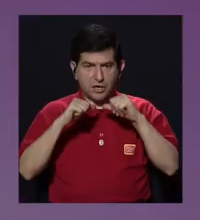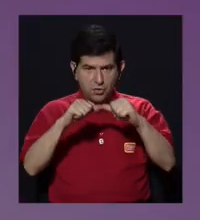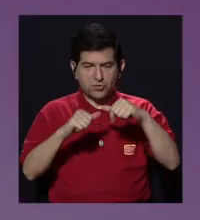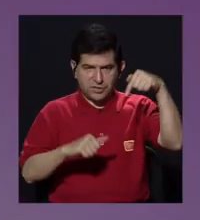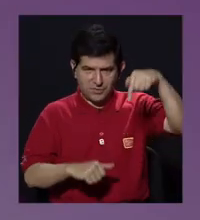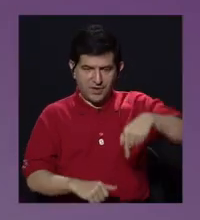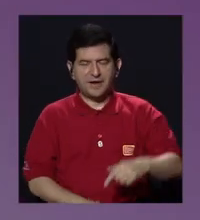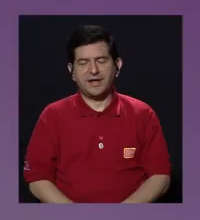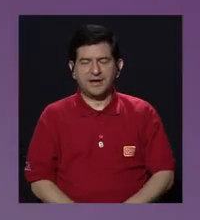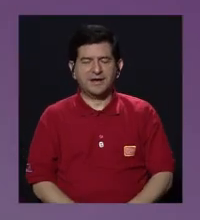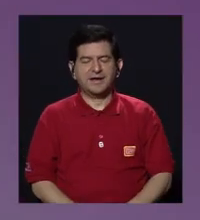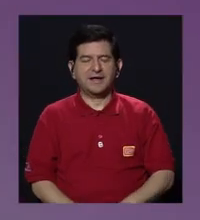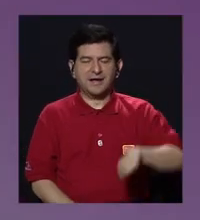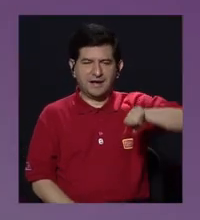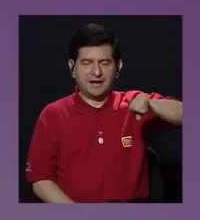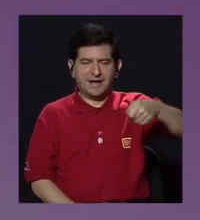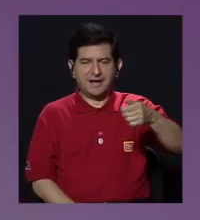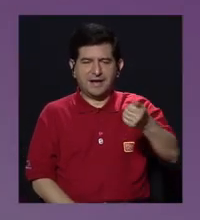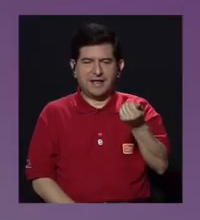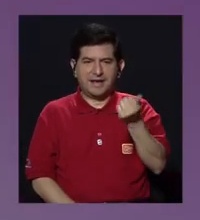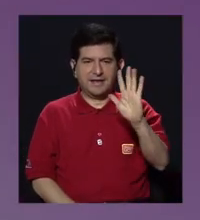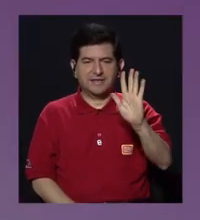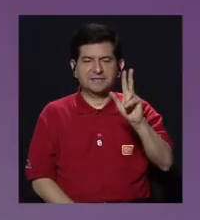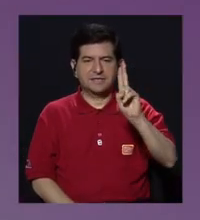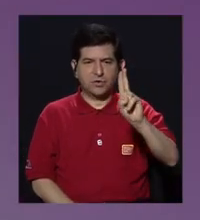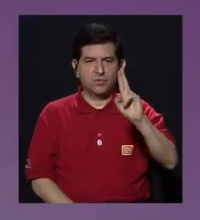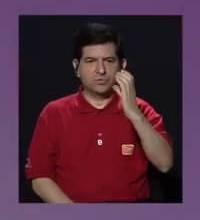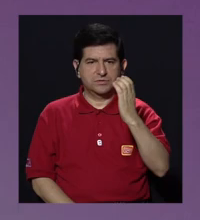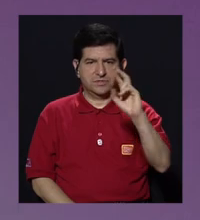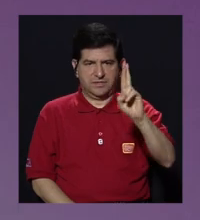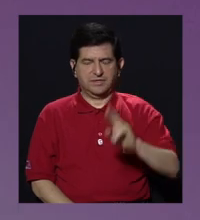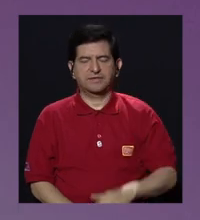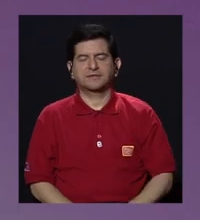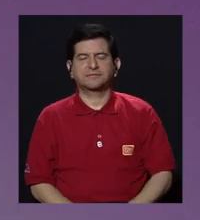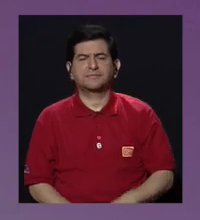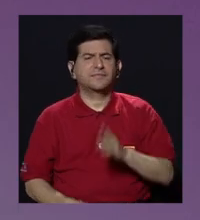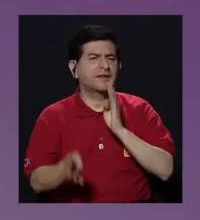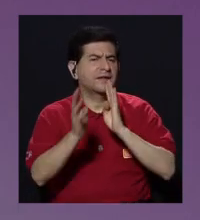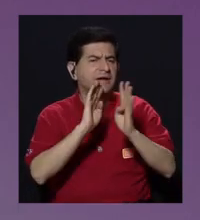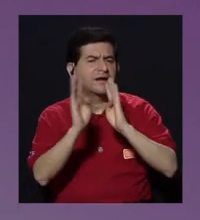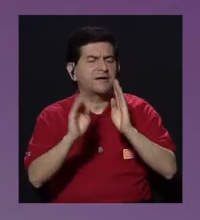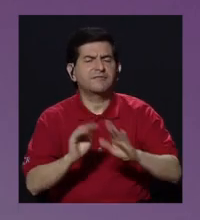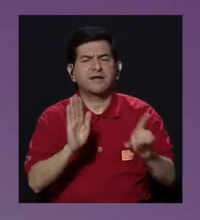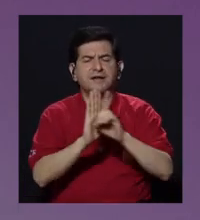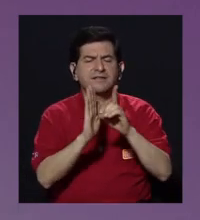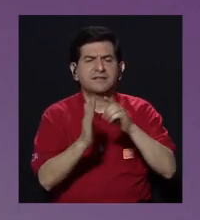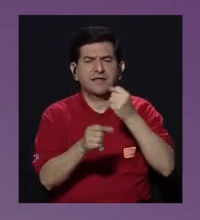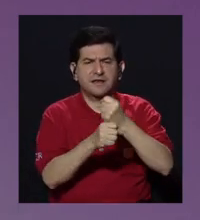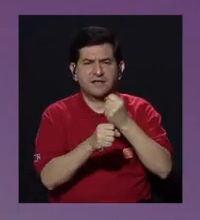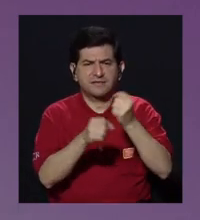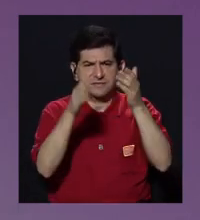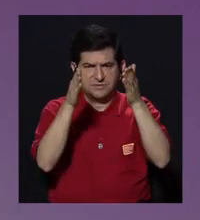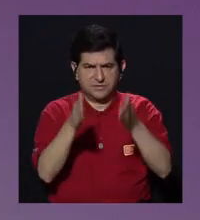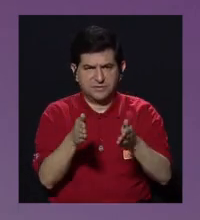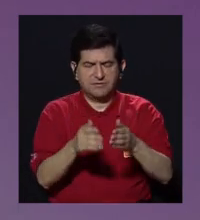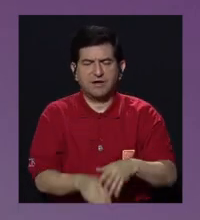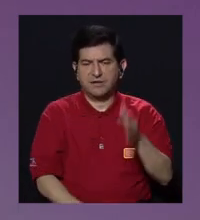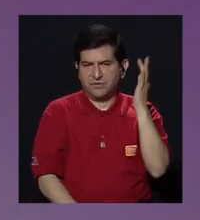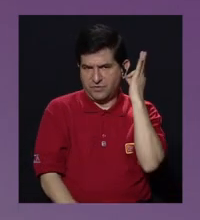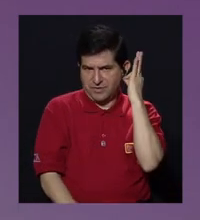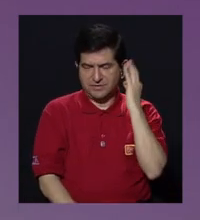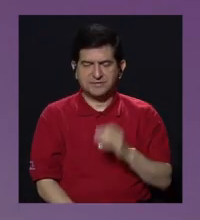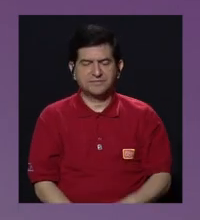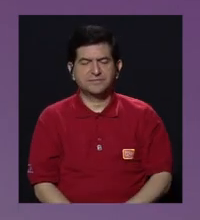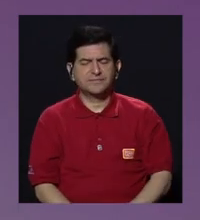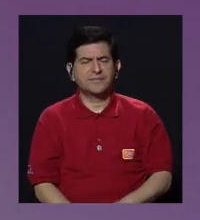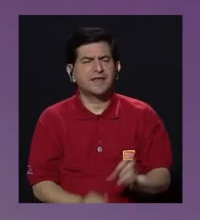Regresamos acá en los estudios del Canal 15 Universidad de Costa Rica, hablando sobre los derechos laborales de las mujeres. Quisiera